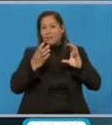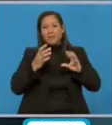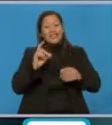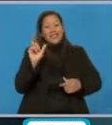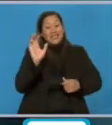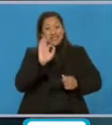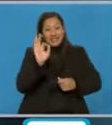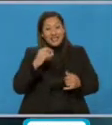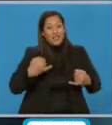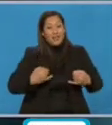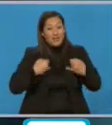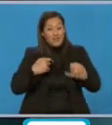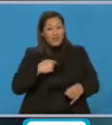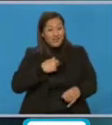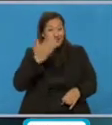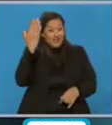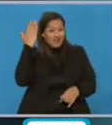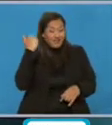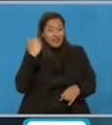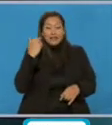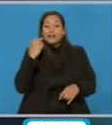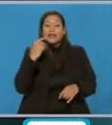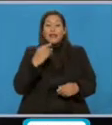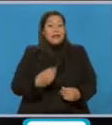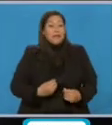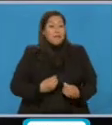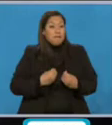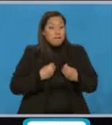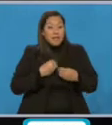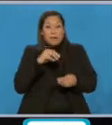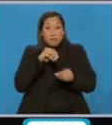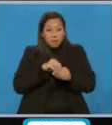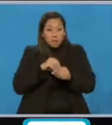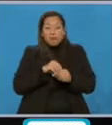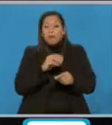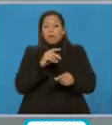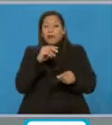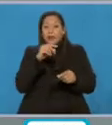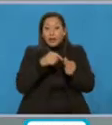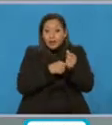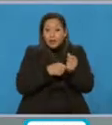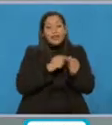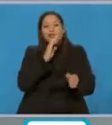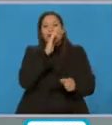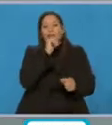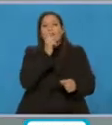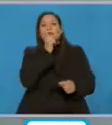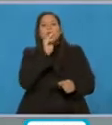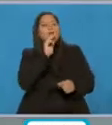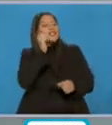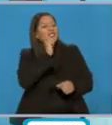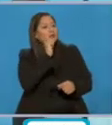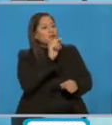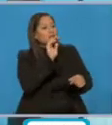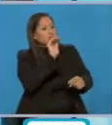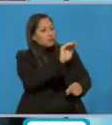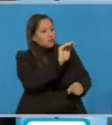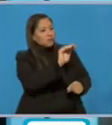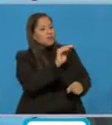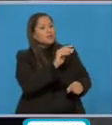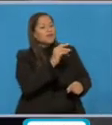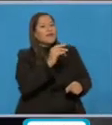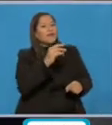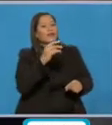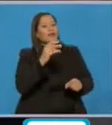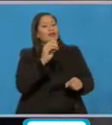adolescentes, cuando yo era adolescente, no podíamos tener una vida tan secreta o tan a escondidas de los papás, ¿sabes? Cuando te hablaban a la casa y todo el